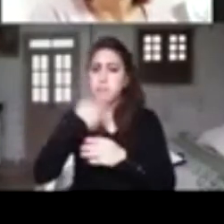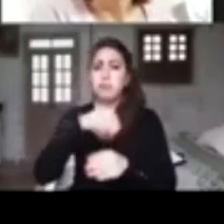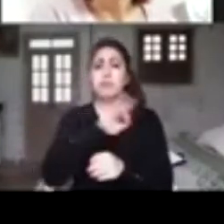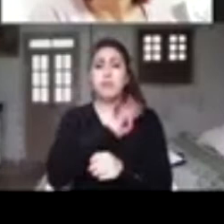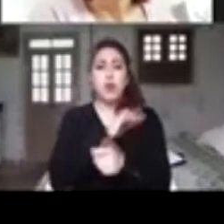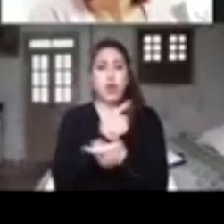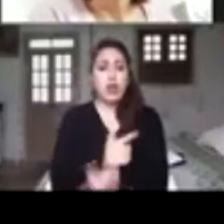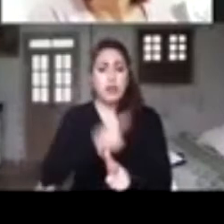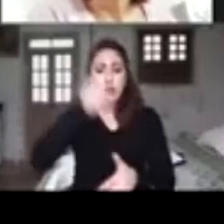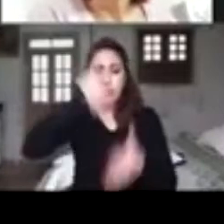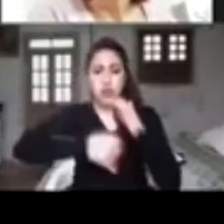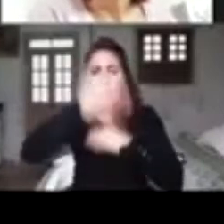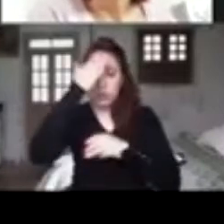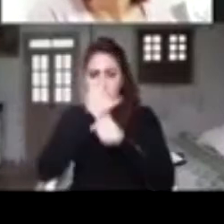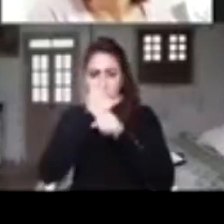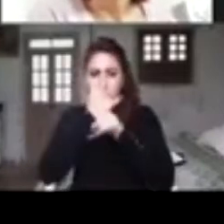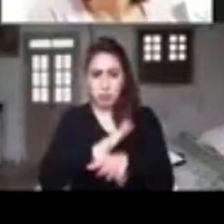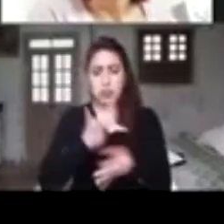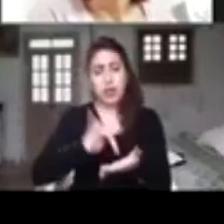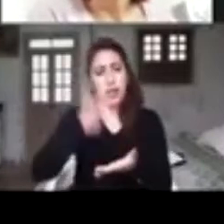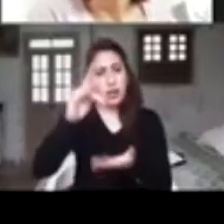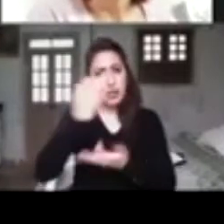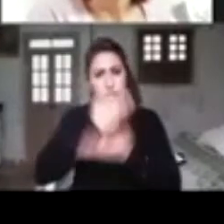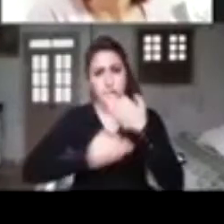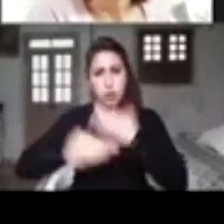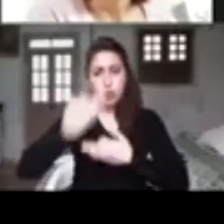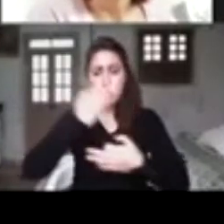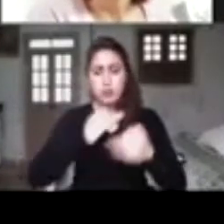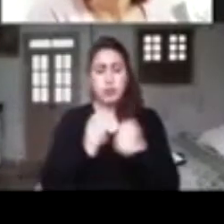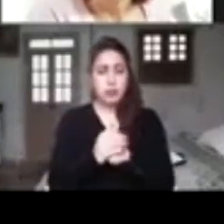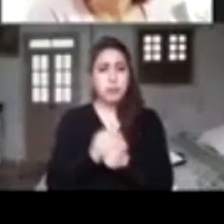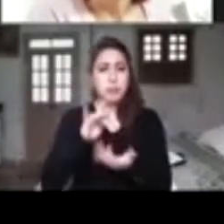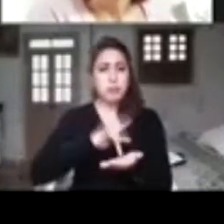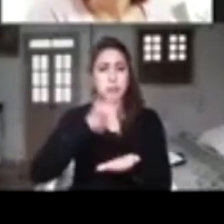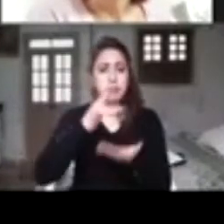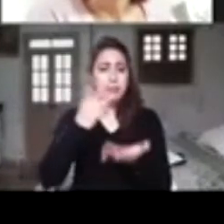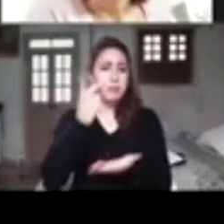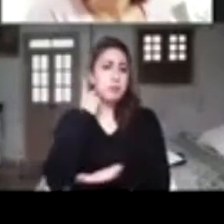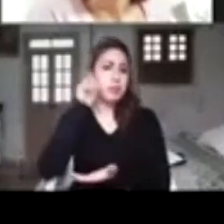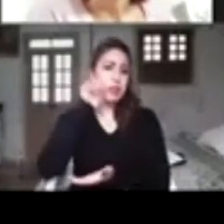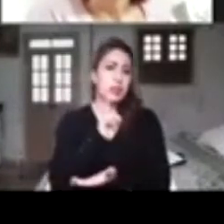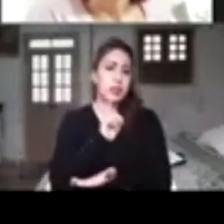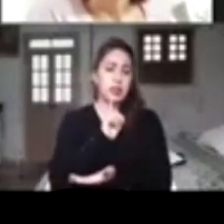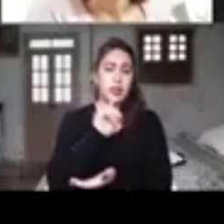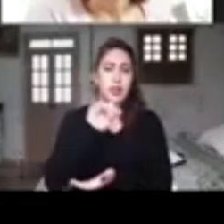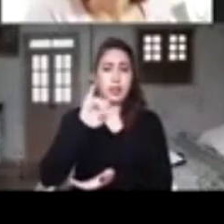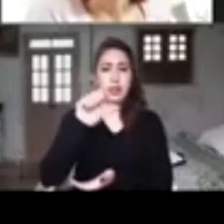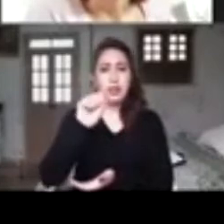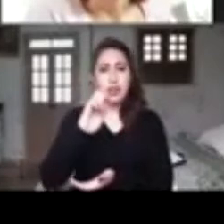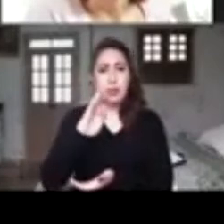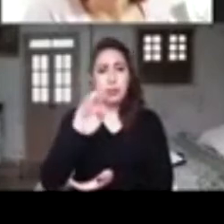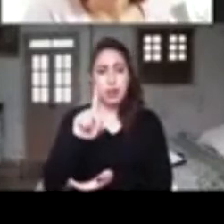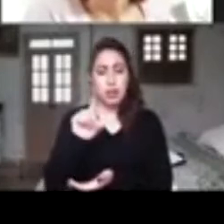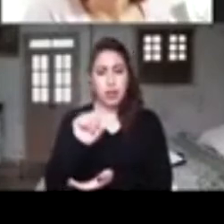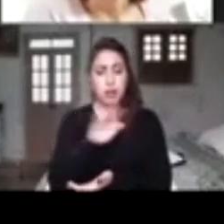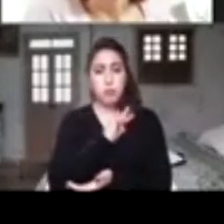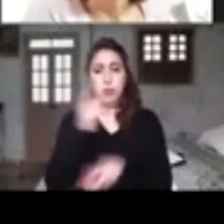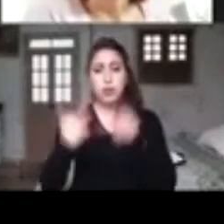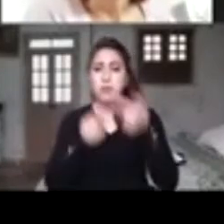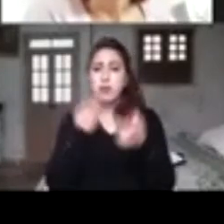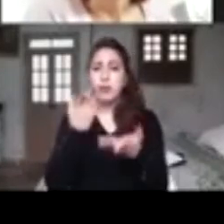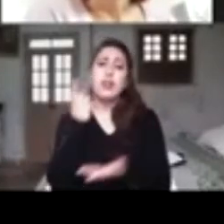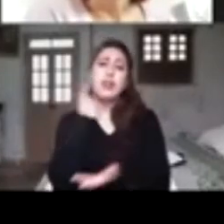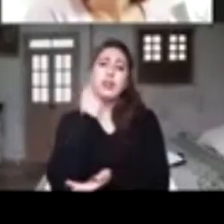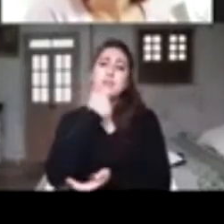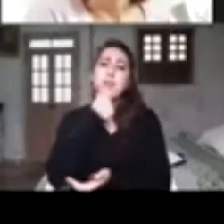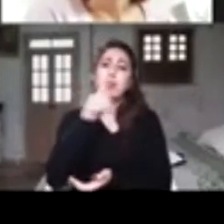gracias. Muchas gracias, diputada Isabela Rosales, por su mensaje. Ahora le damos el uso de la voz al diputado Mauricio